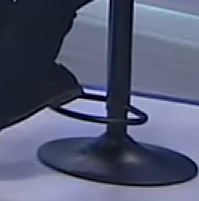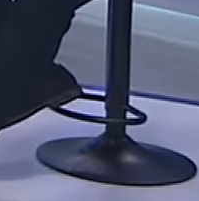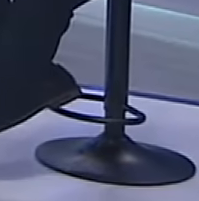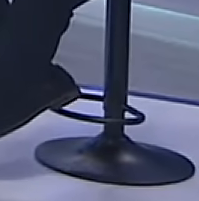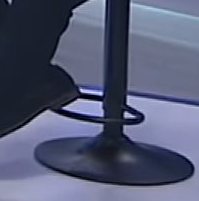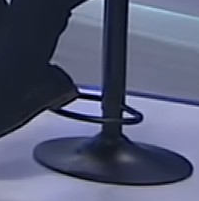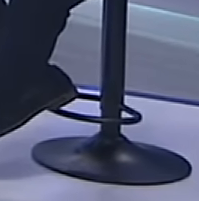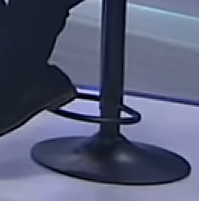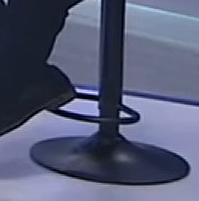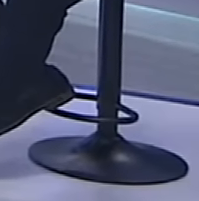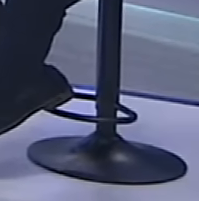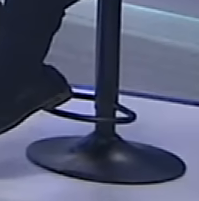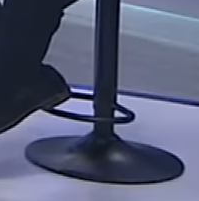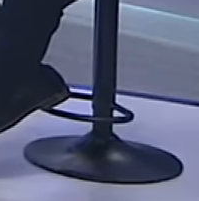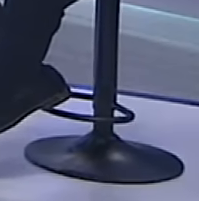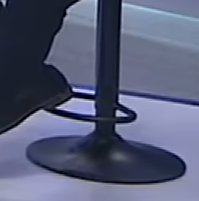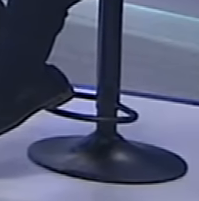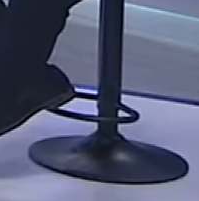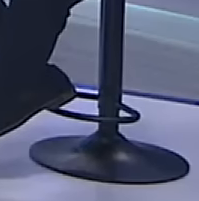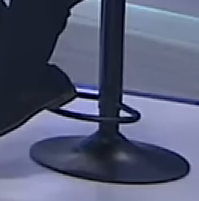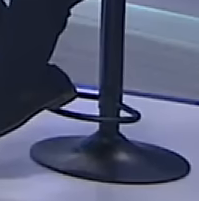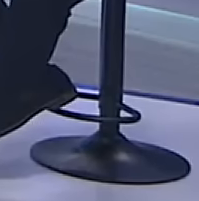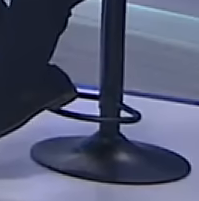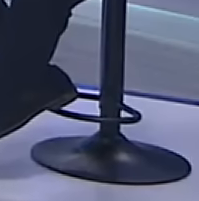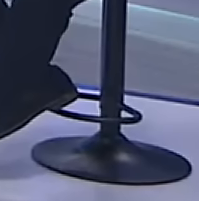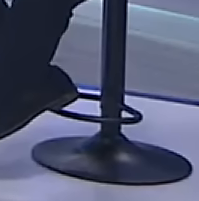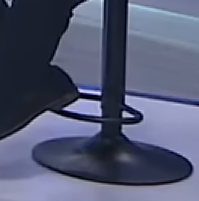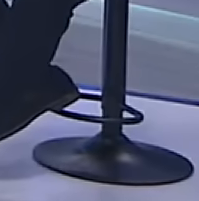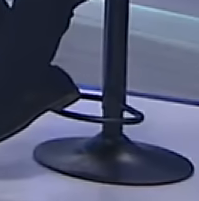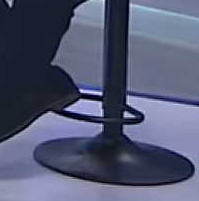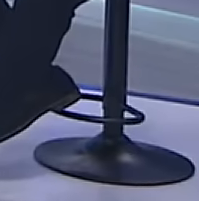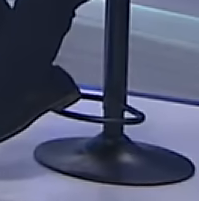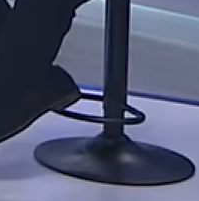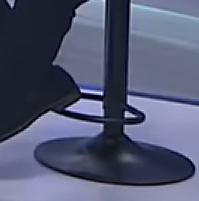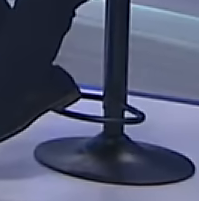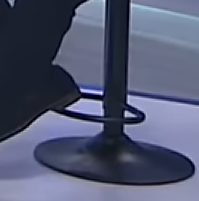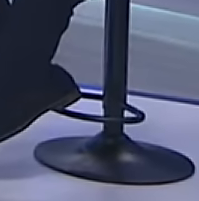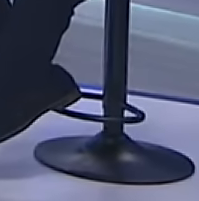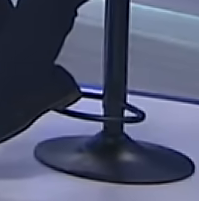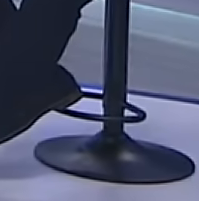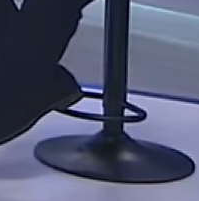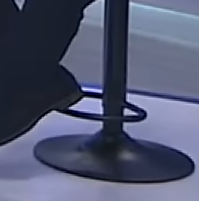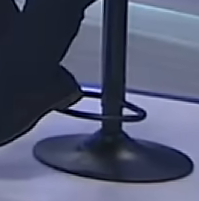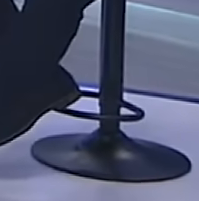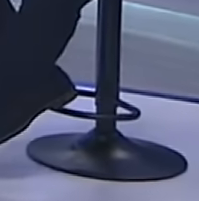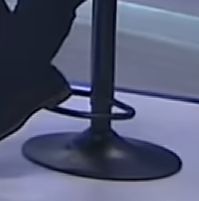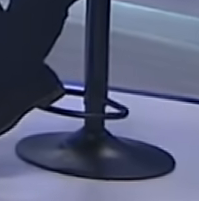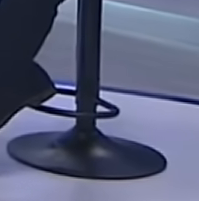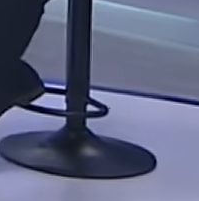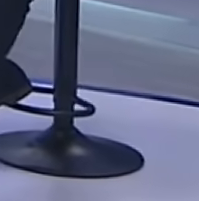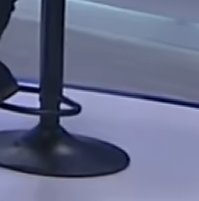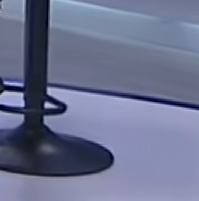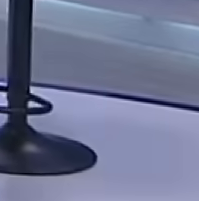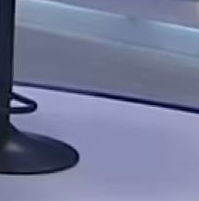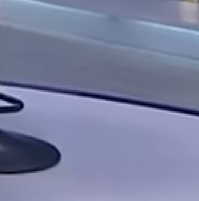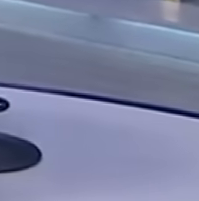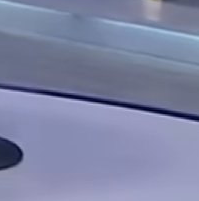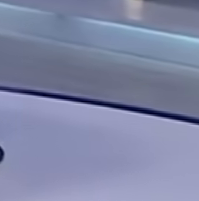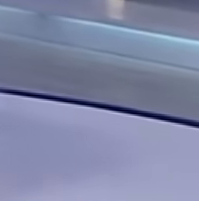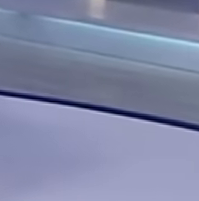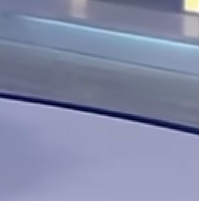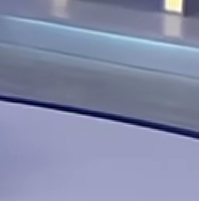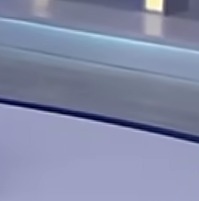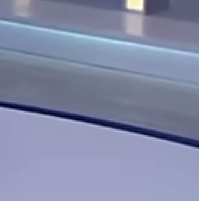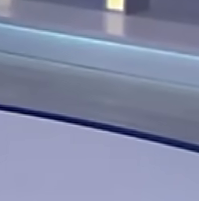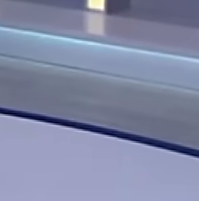en la Vía La Costa. Es lo que esperan, control oportuno para evitar esta situación.